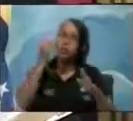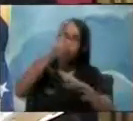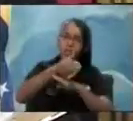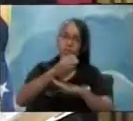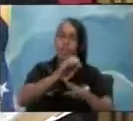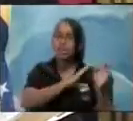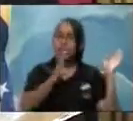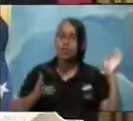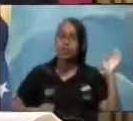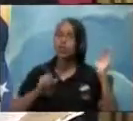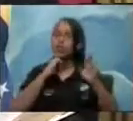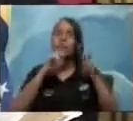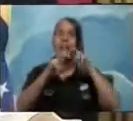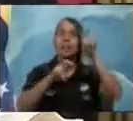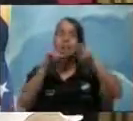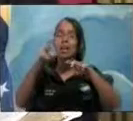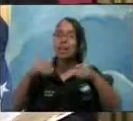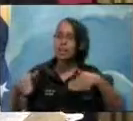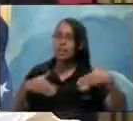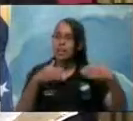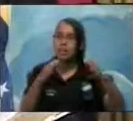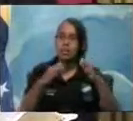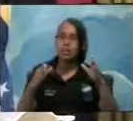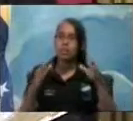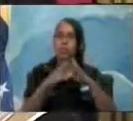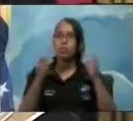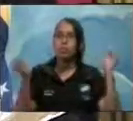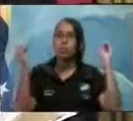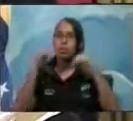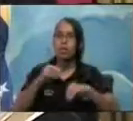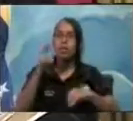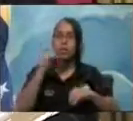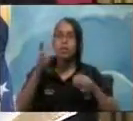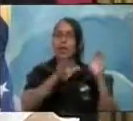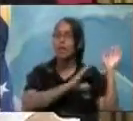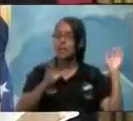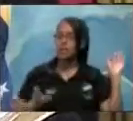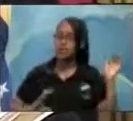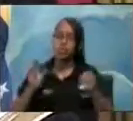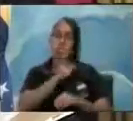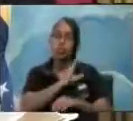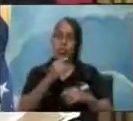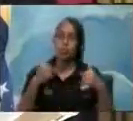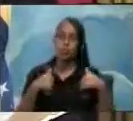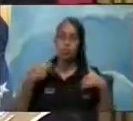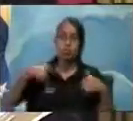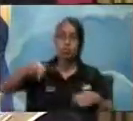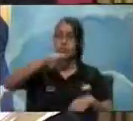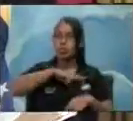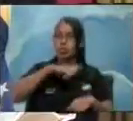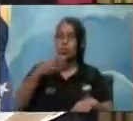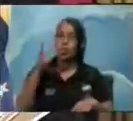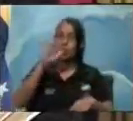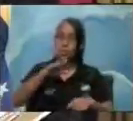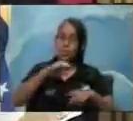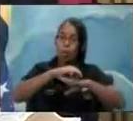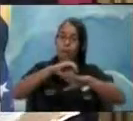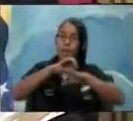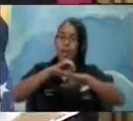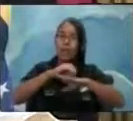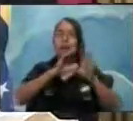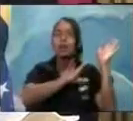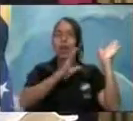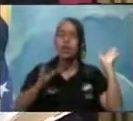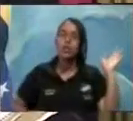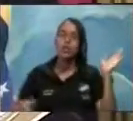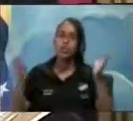es la escalera, Cristo es el camino. Venga, pongan la mirada a Cristo, no a mí, no a nosotros, no a los que estamos acá. Cristo